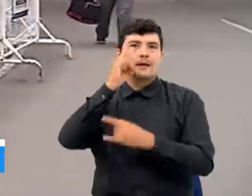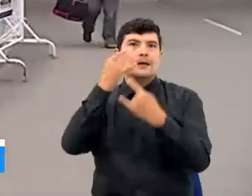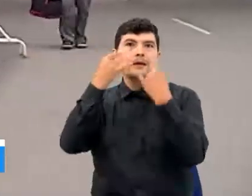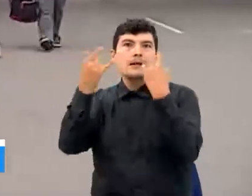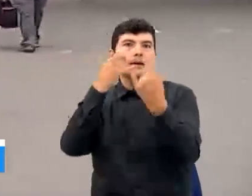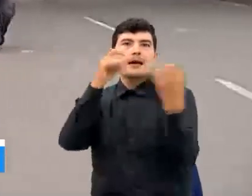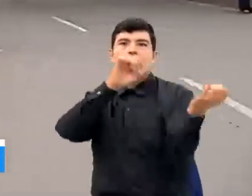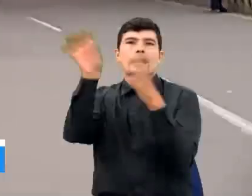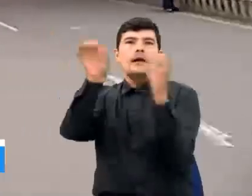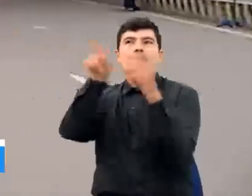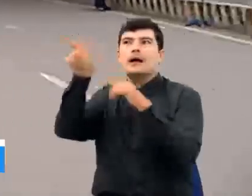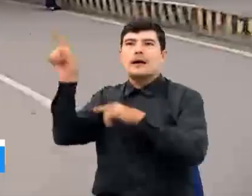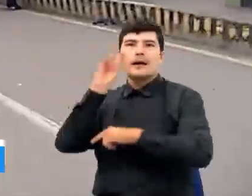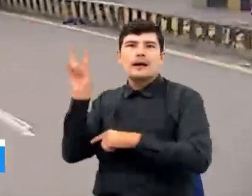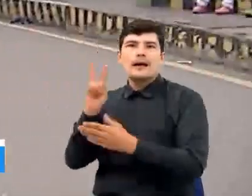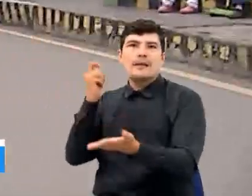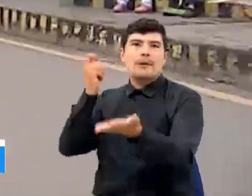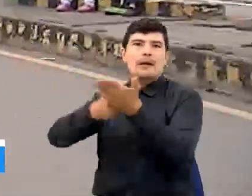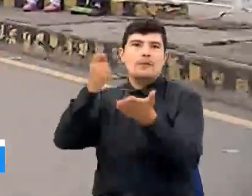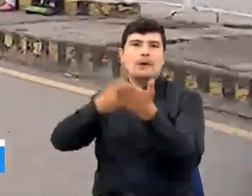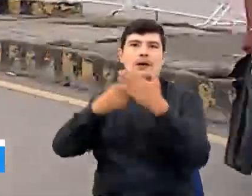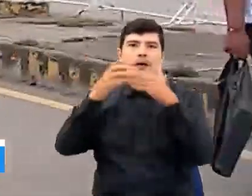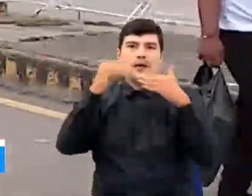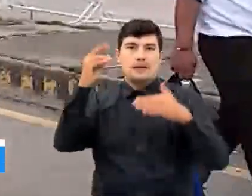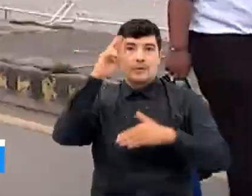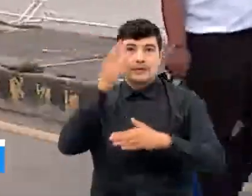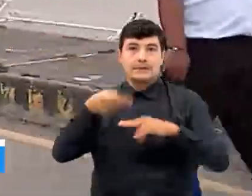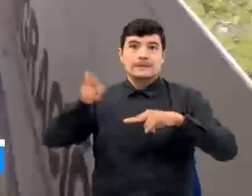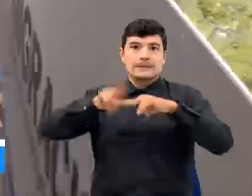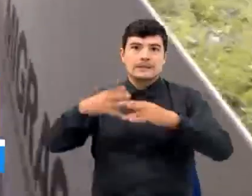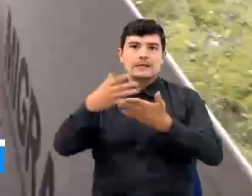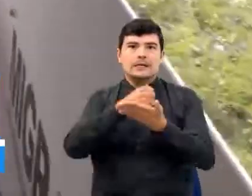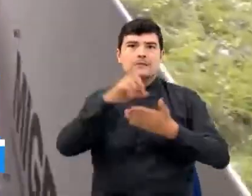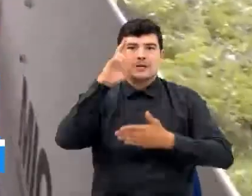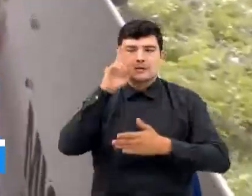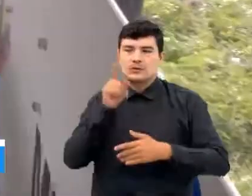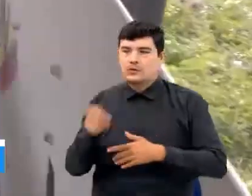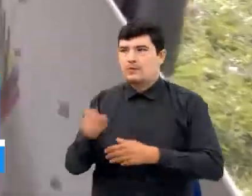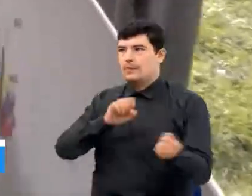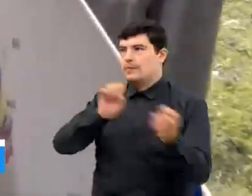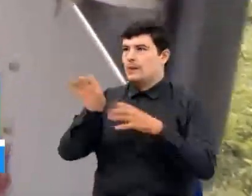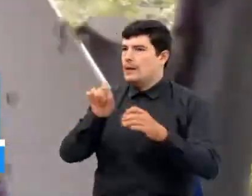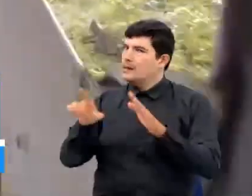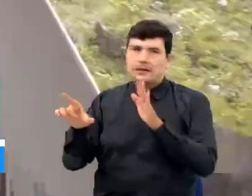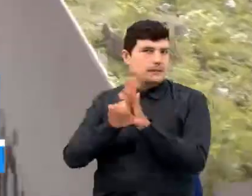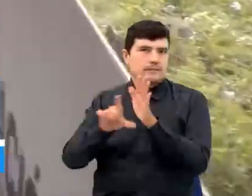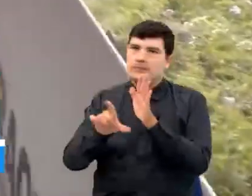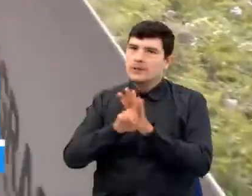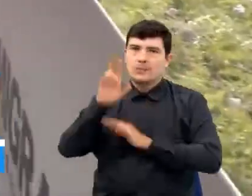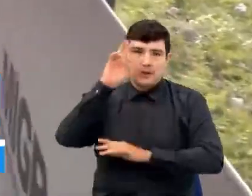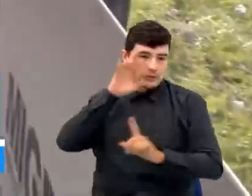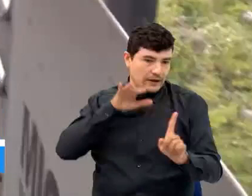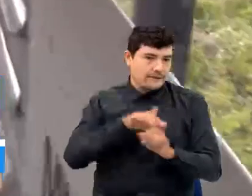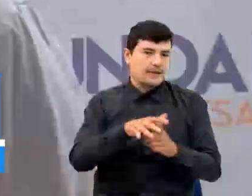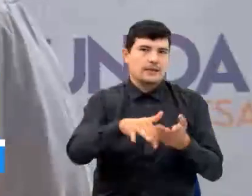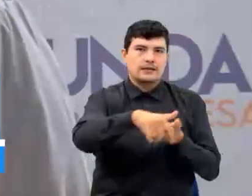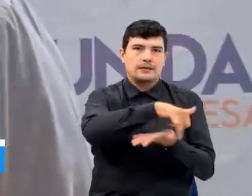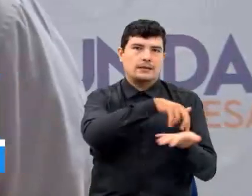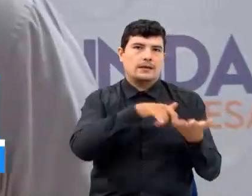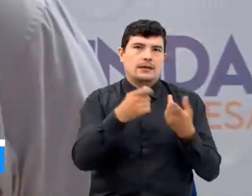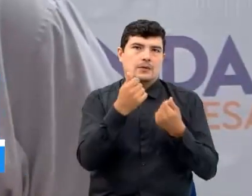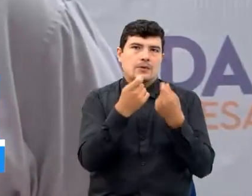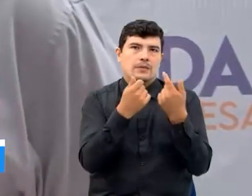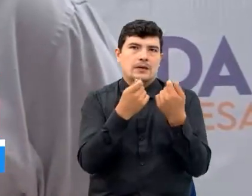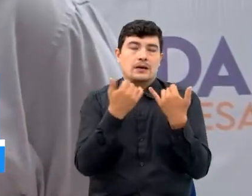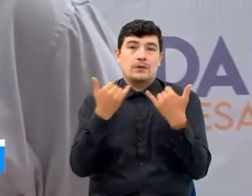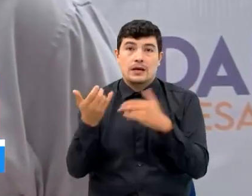lado venezolano, situación que genera importaciones sin regulación hacia el vecino país, afectando la economía santandereana. Por la subida del dólar,